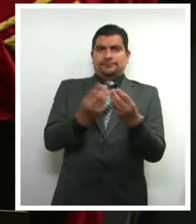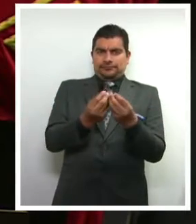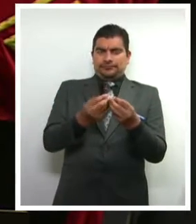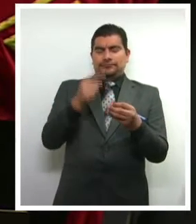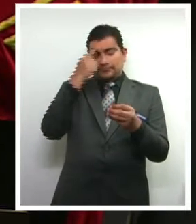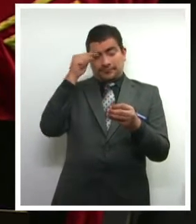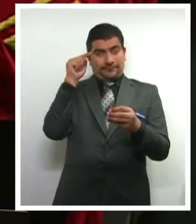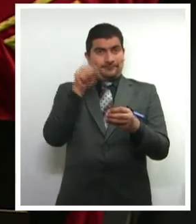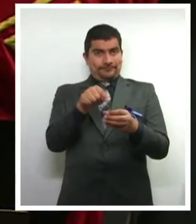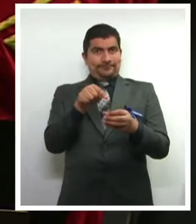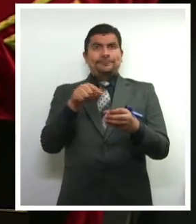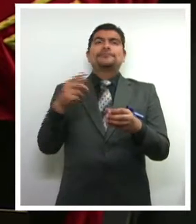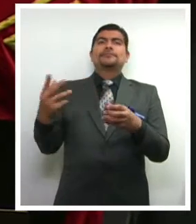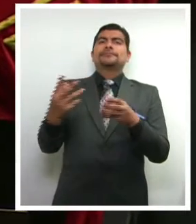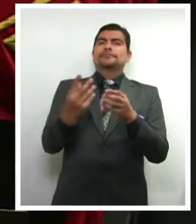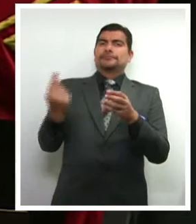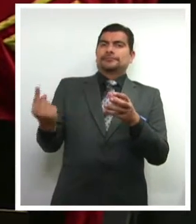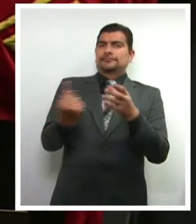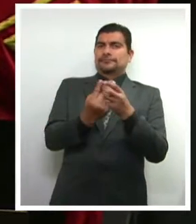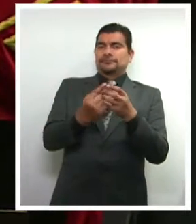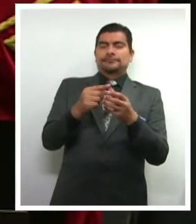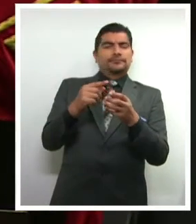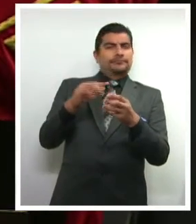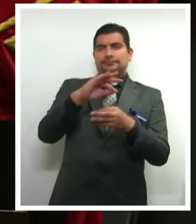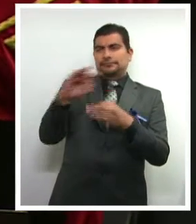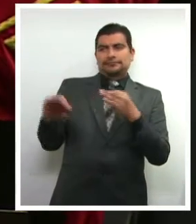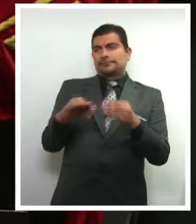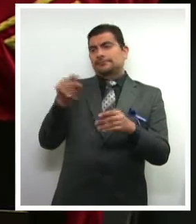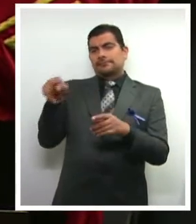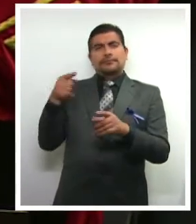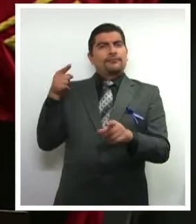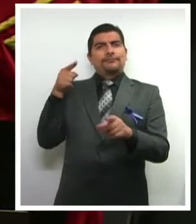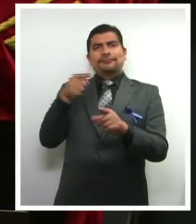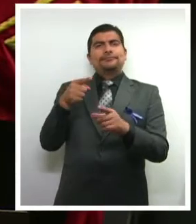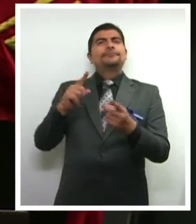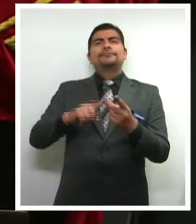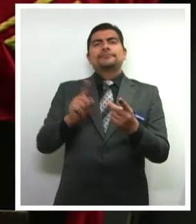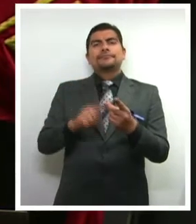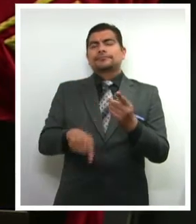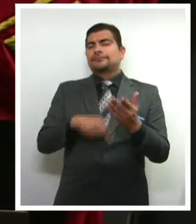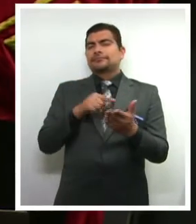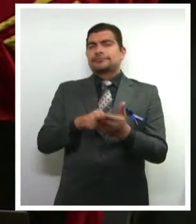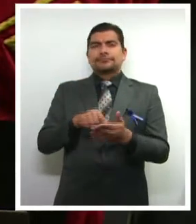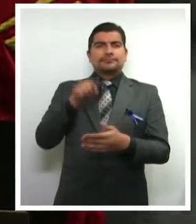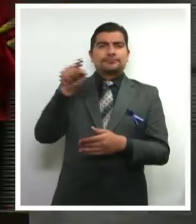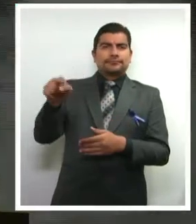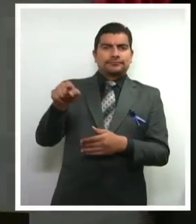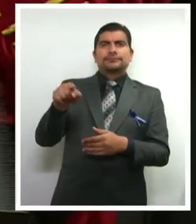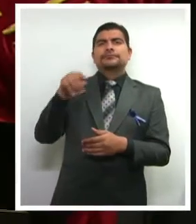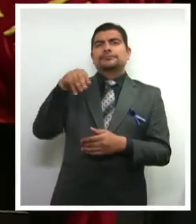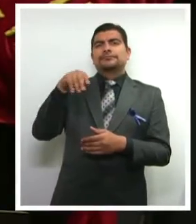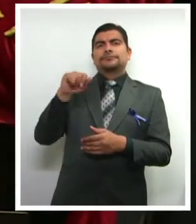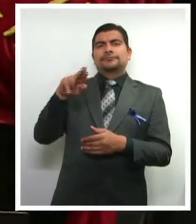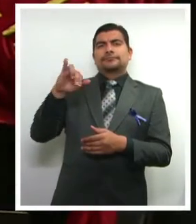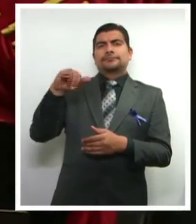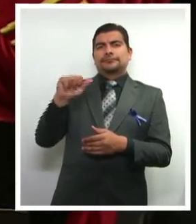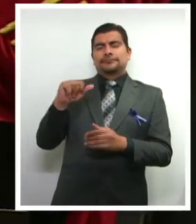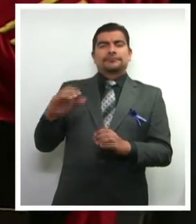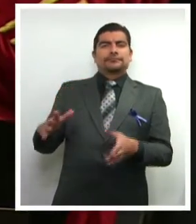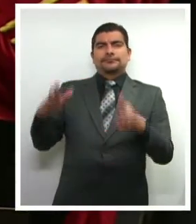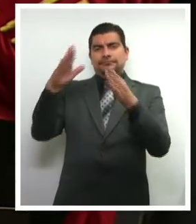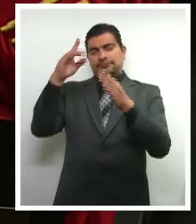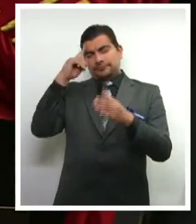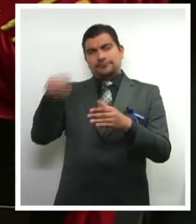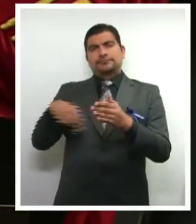la que es integrante. Dicho evento se llevará a cabo en el Palacio de Minería conforme a la